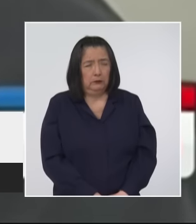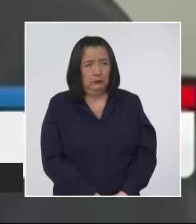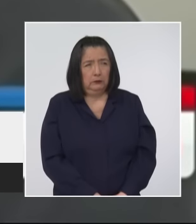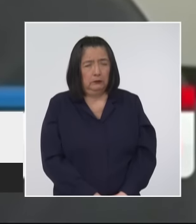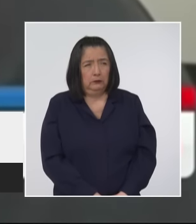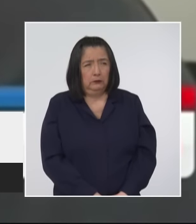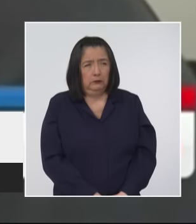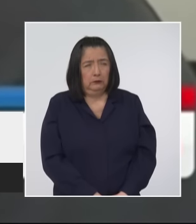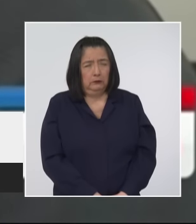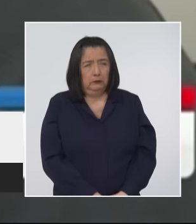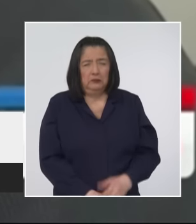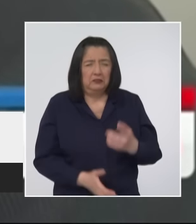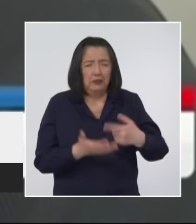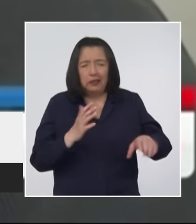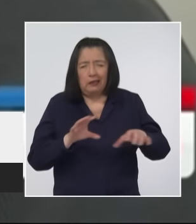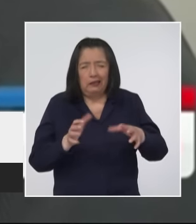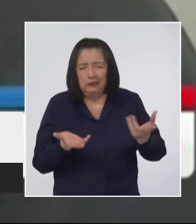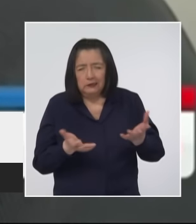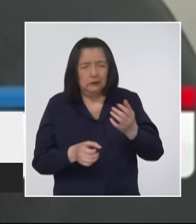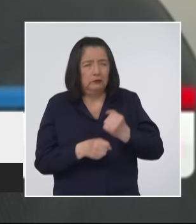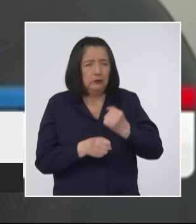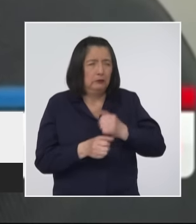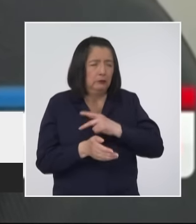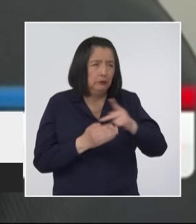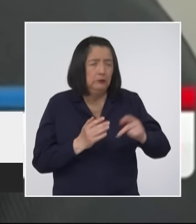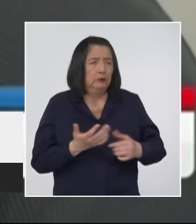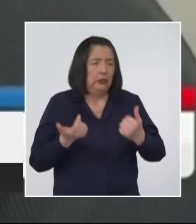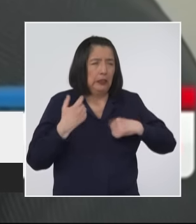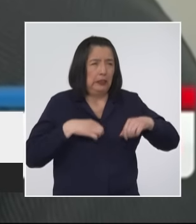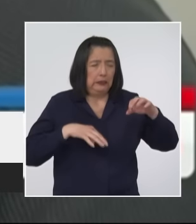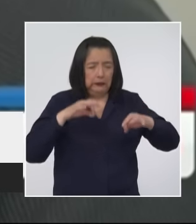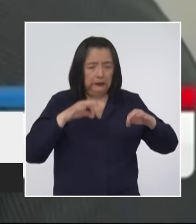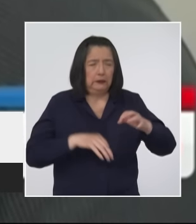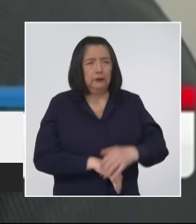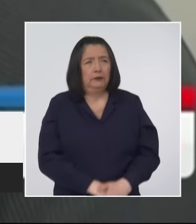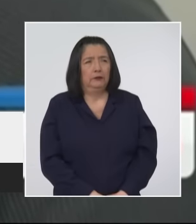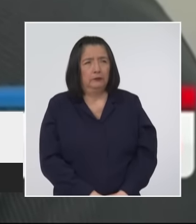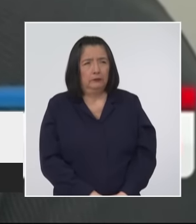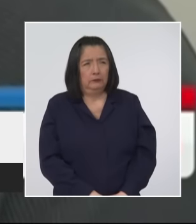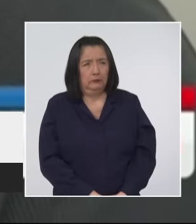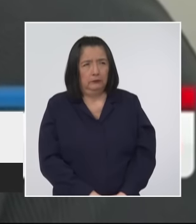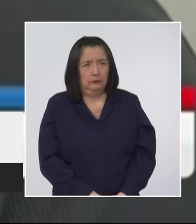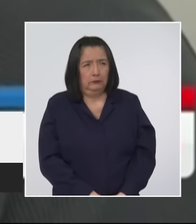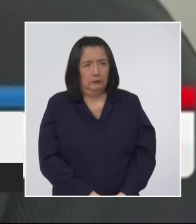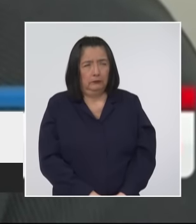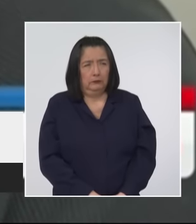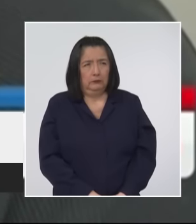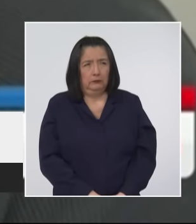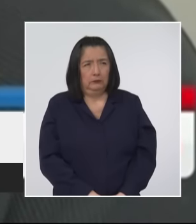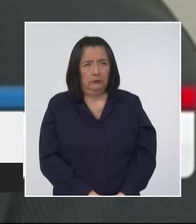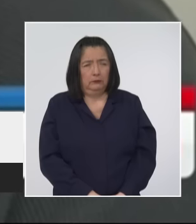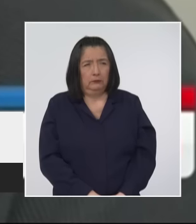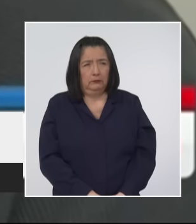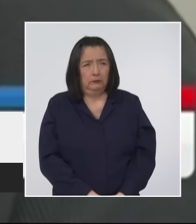¿Cuál es su ocupación o profesión? Artista. Artista.